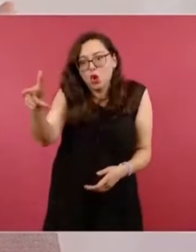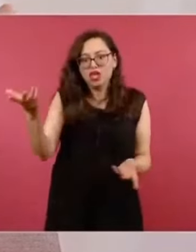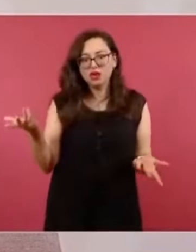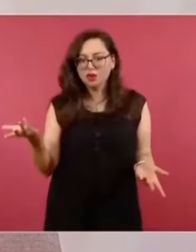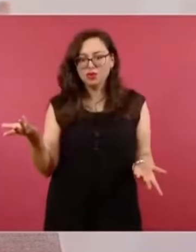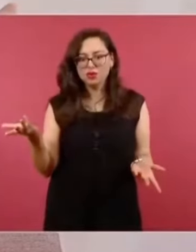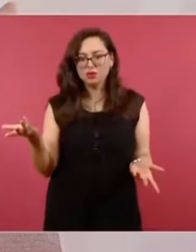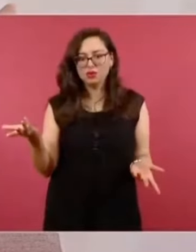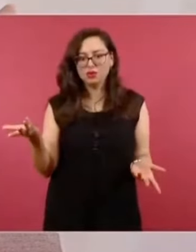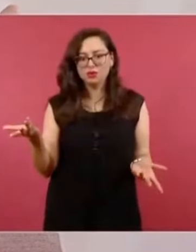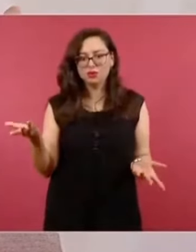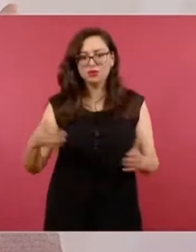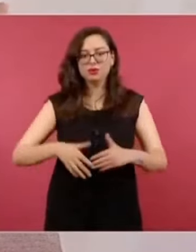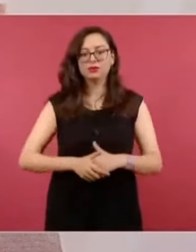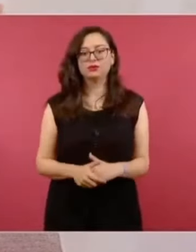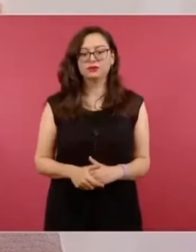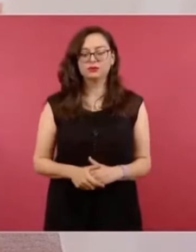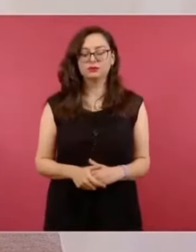La política